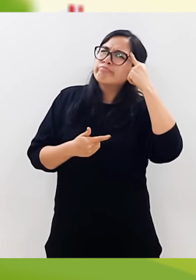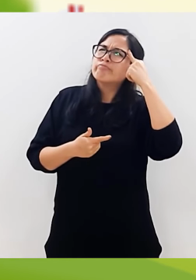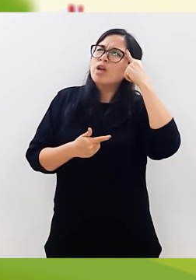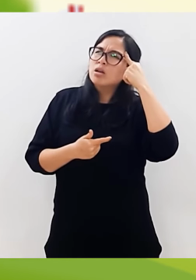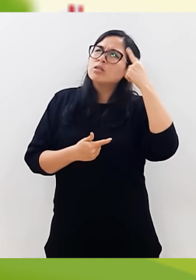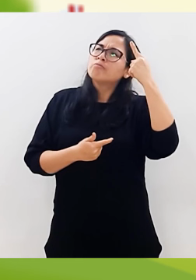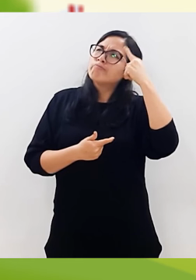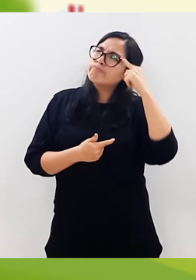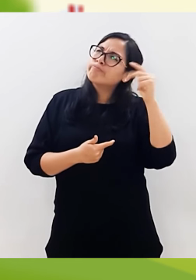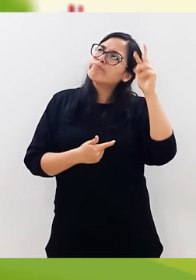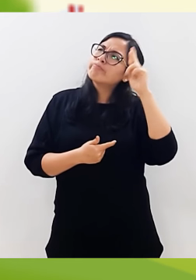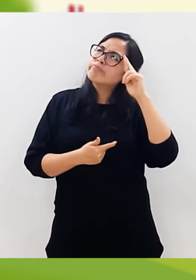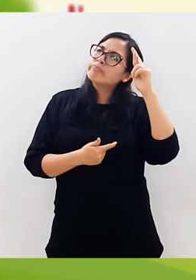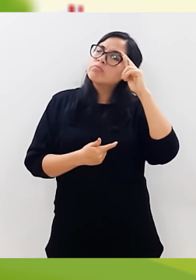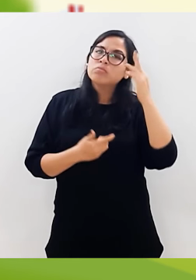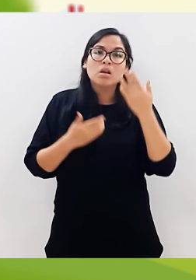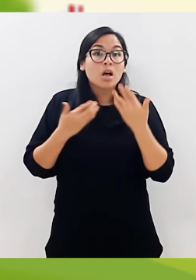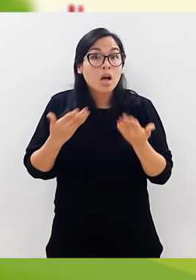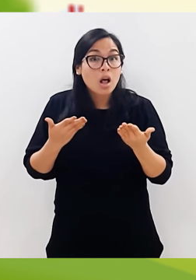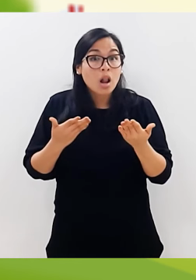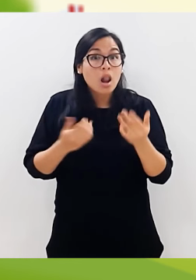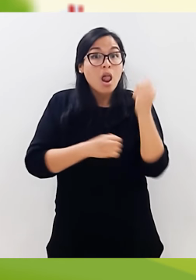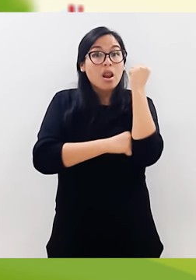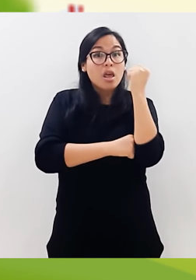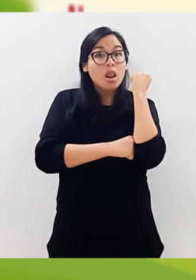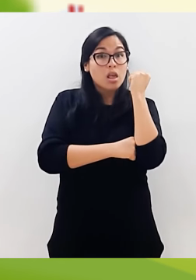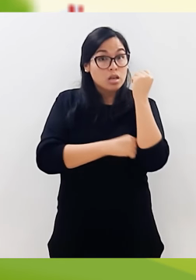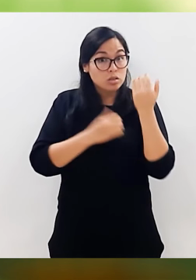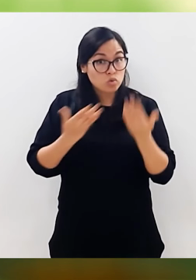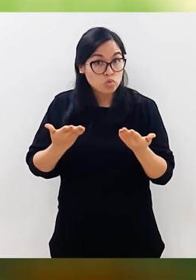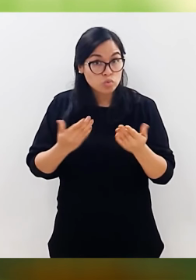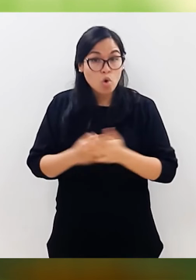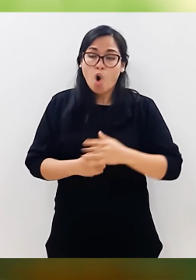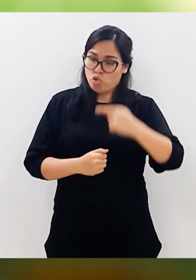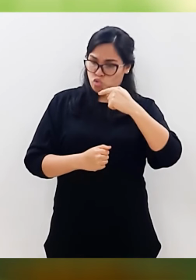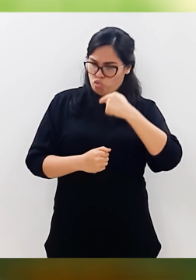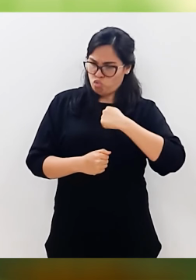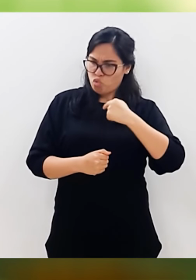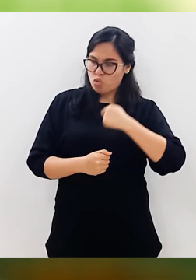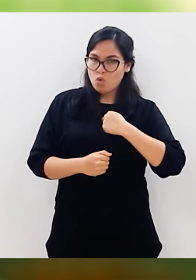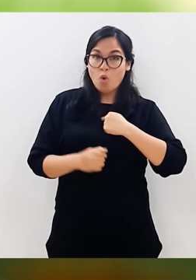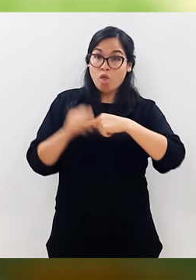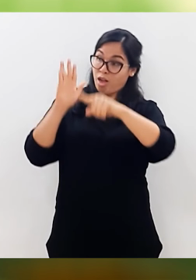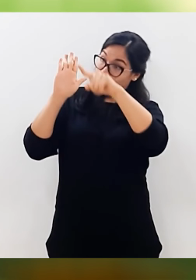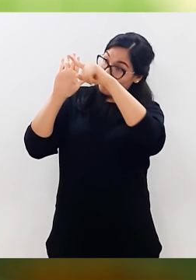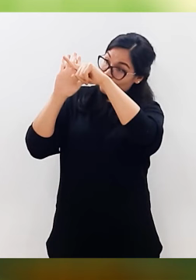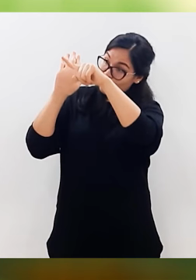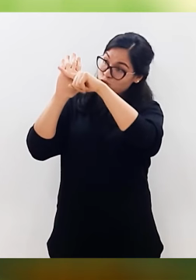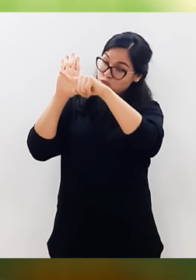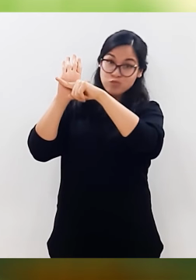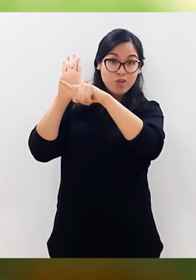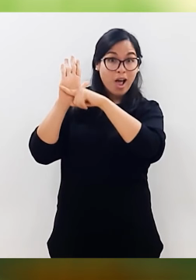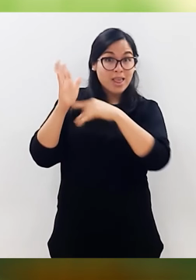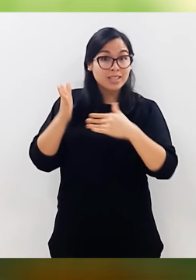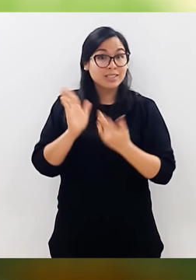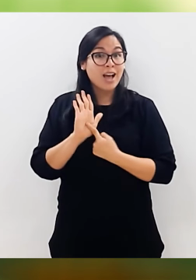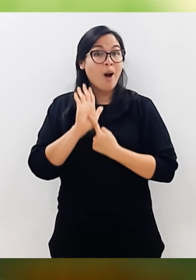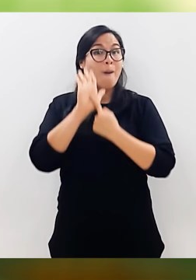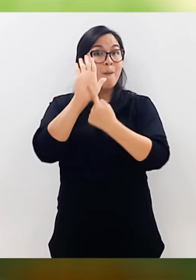reflexionar acerca de los derechos. Yo tengo una lista que quisiera